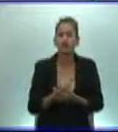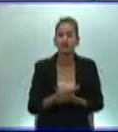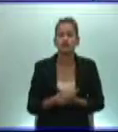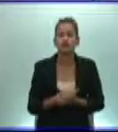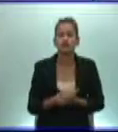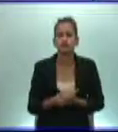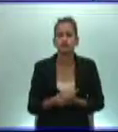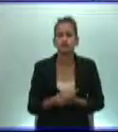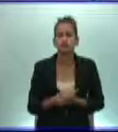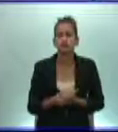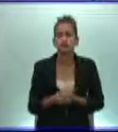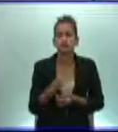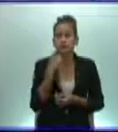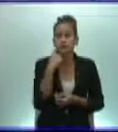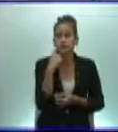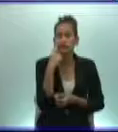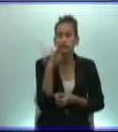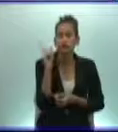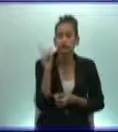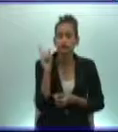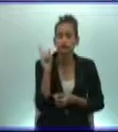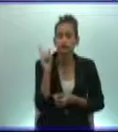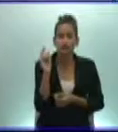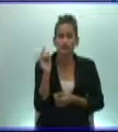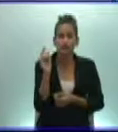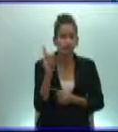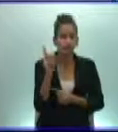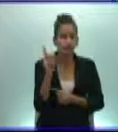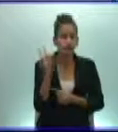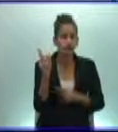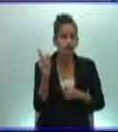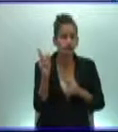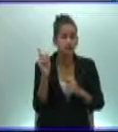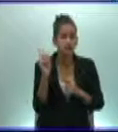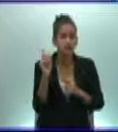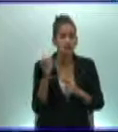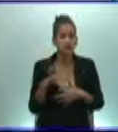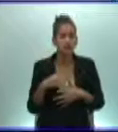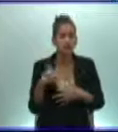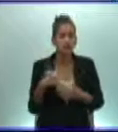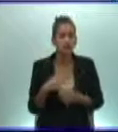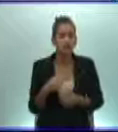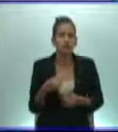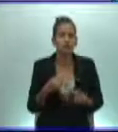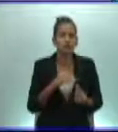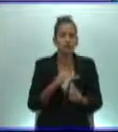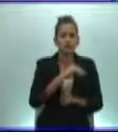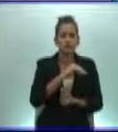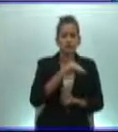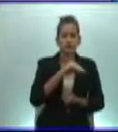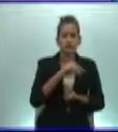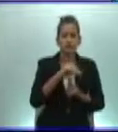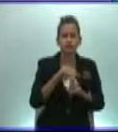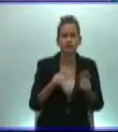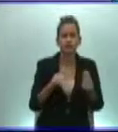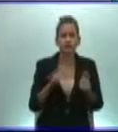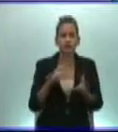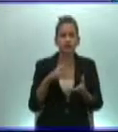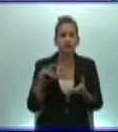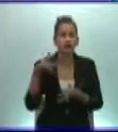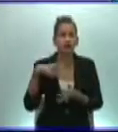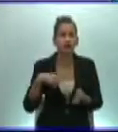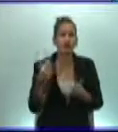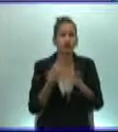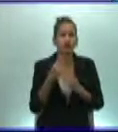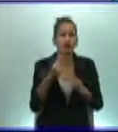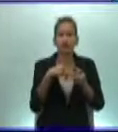ángulos. Observen ustedes que en este caso, cuando estoy sustituyendo el valor de cada ángulo